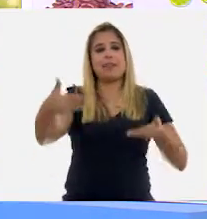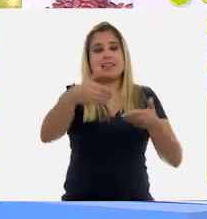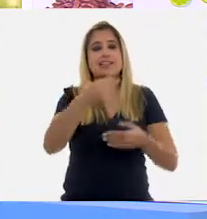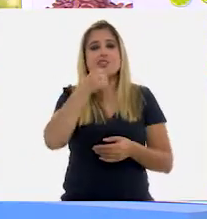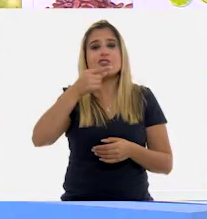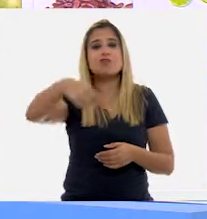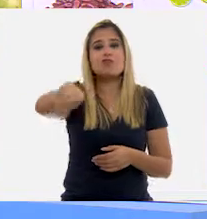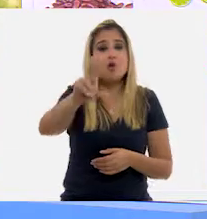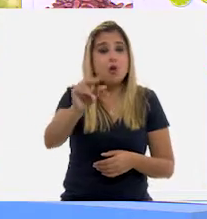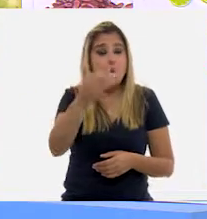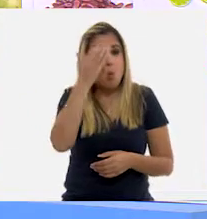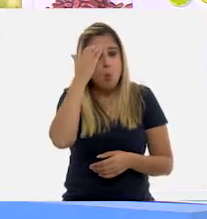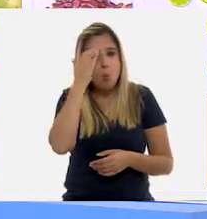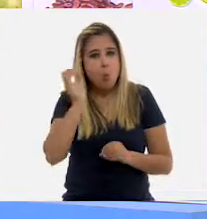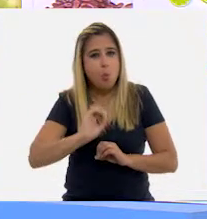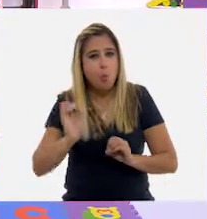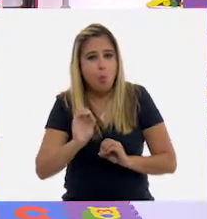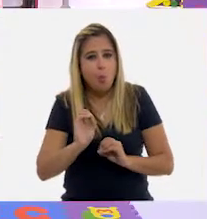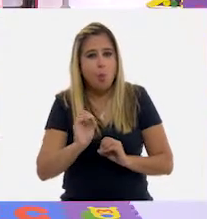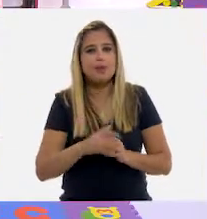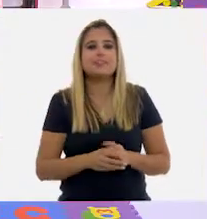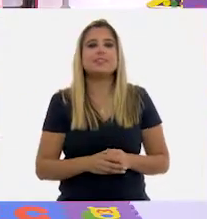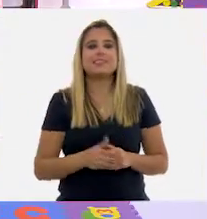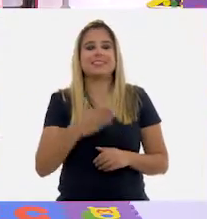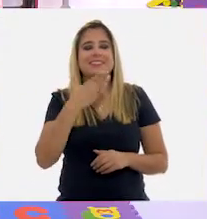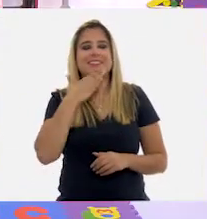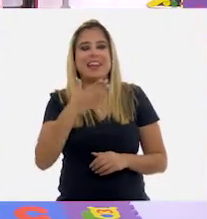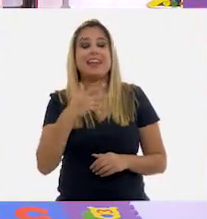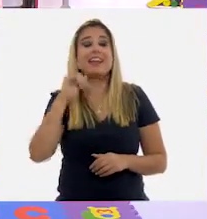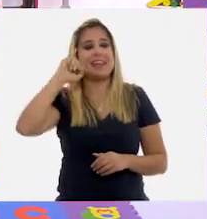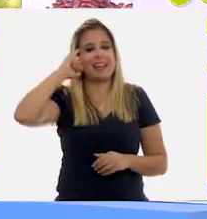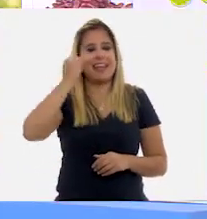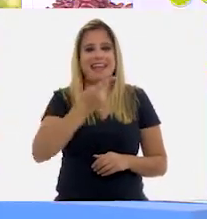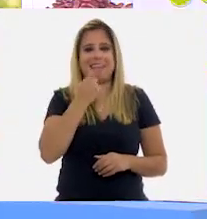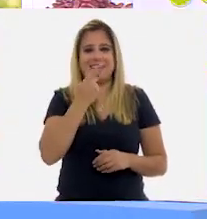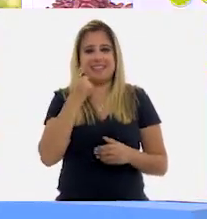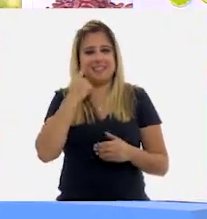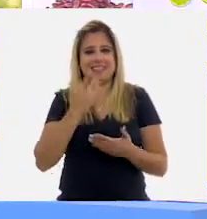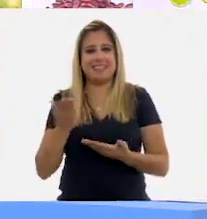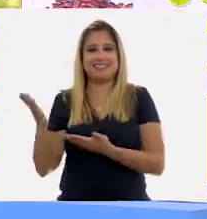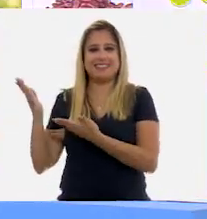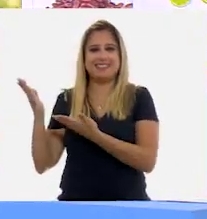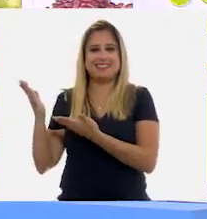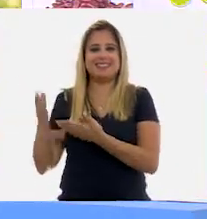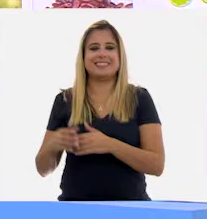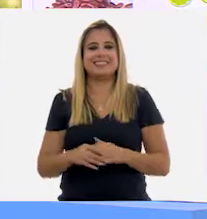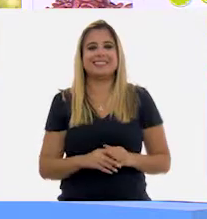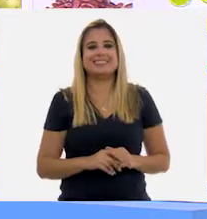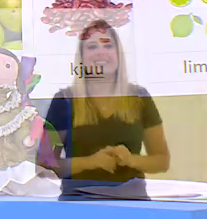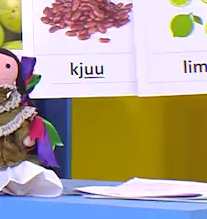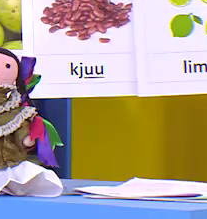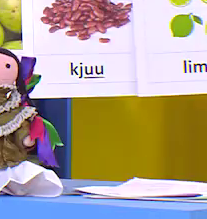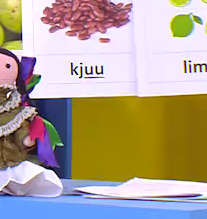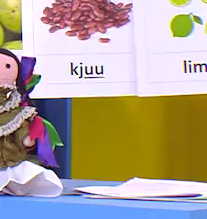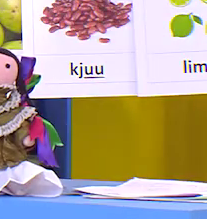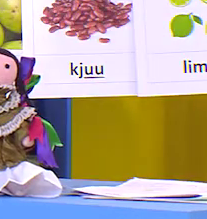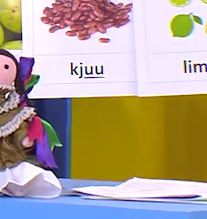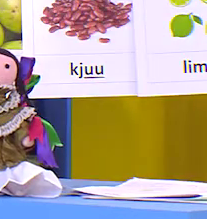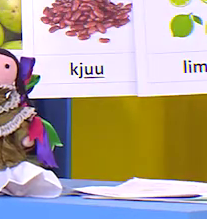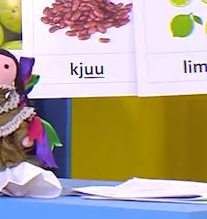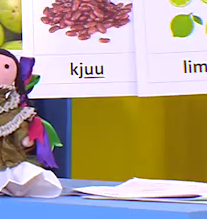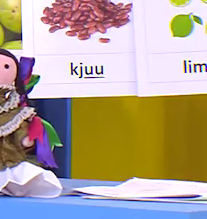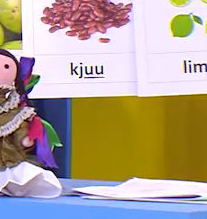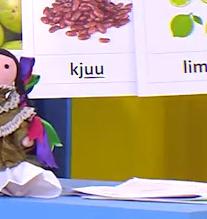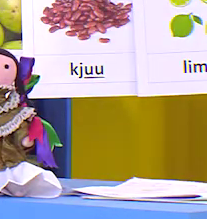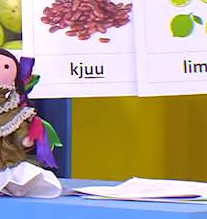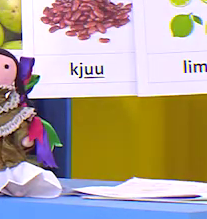niños que no me conocen aún todavía. ¡Perfecto! ¡Vamos! Bueno, matumara lina, kakapum tu, ñañú, no cuadra mengo, nar